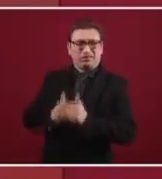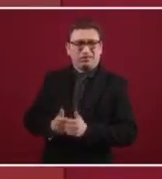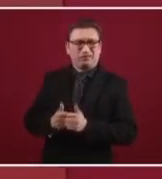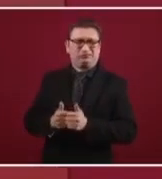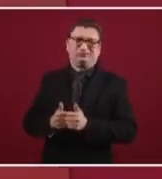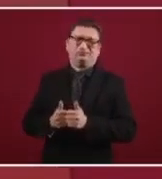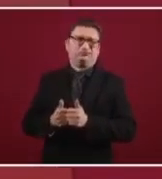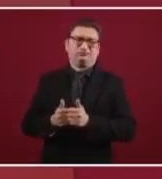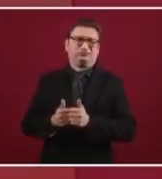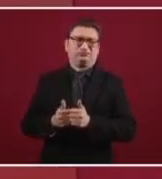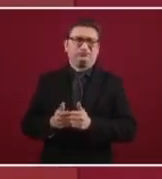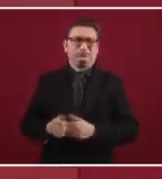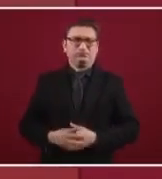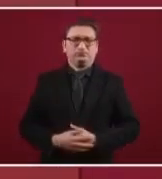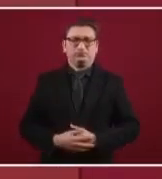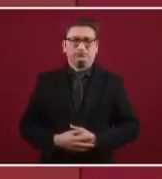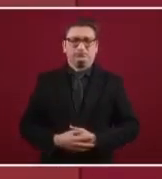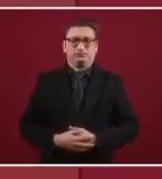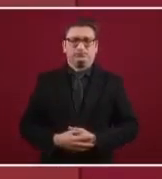el pasado,